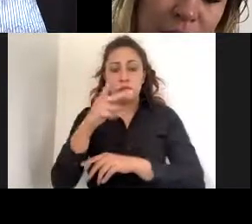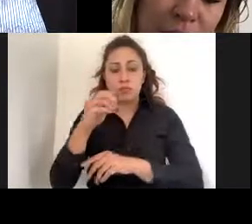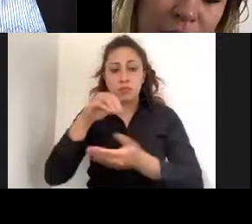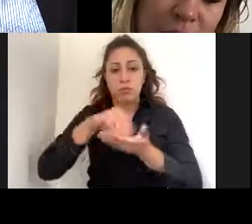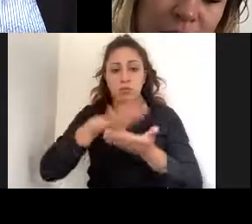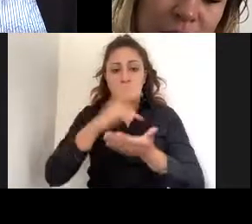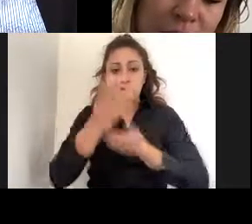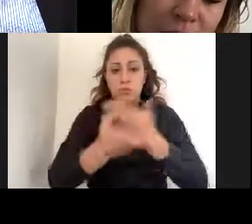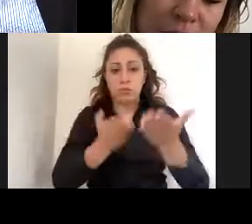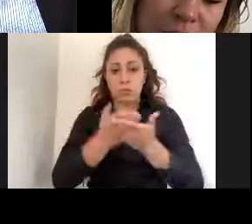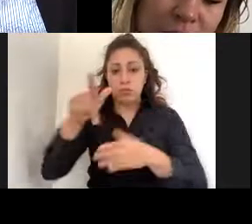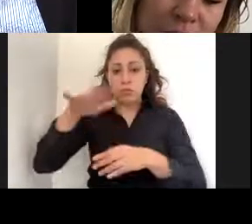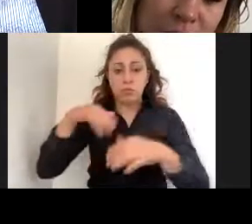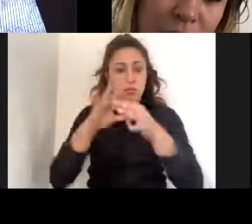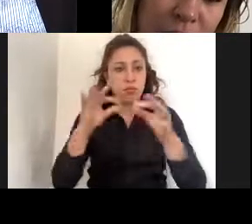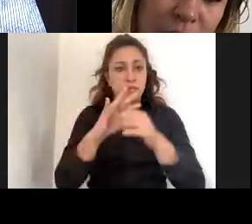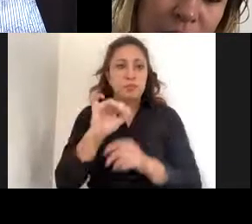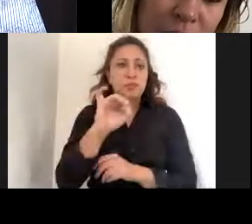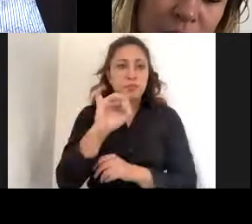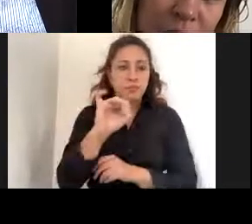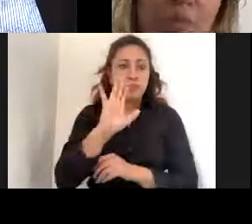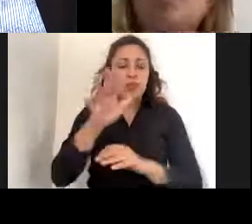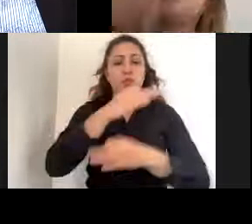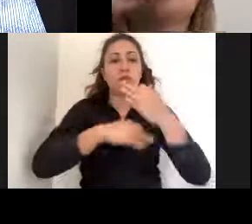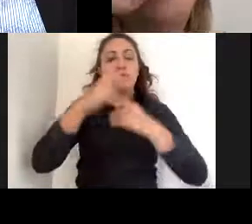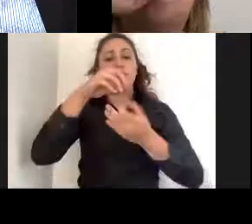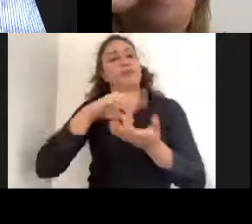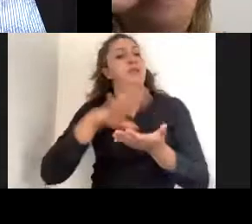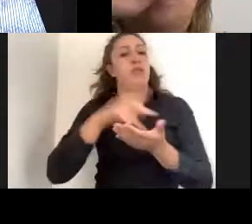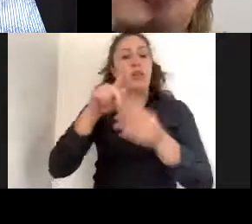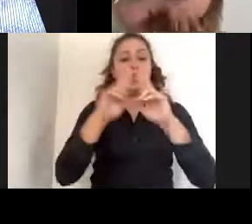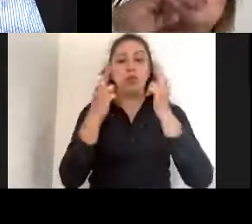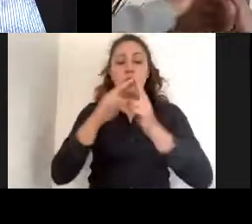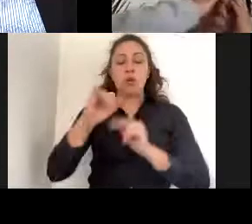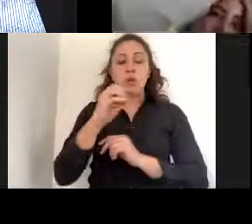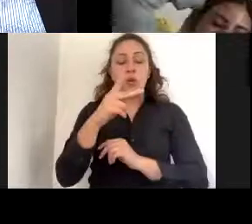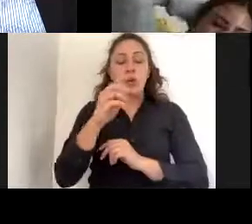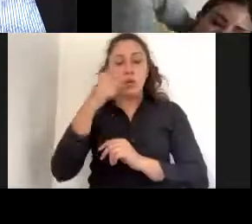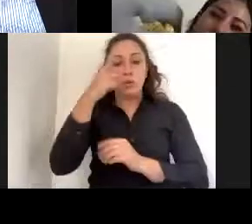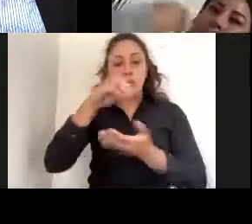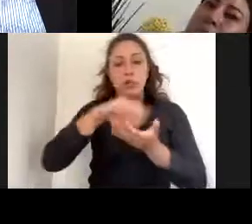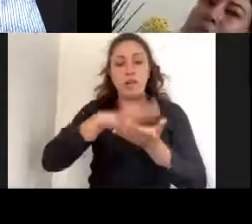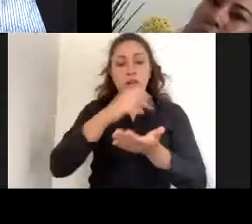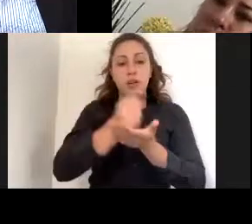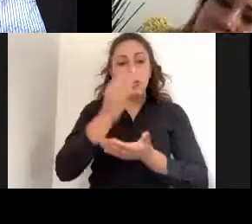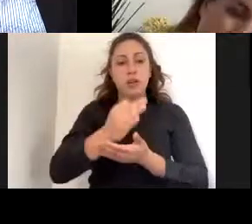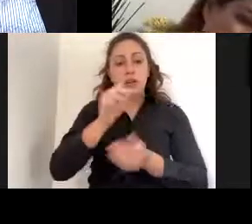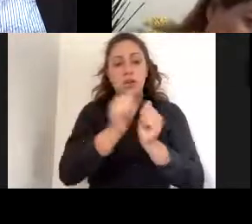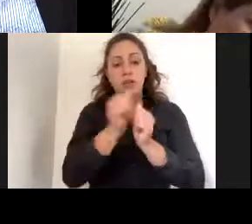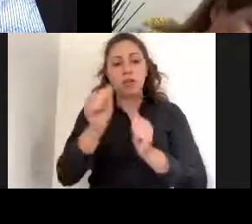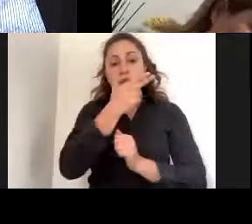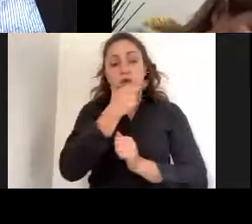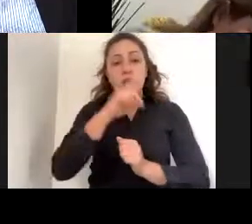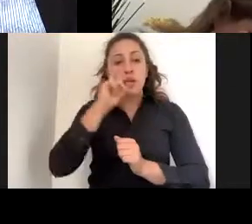Así es. Viene de manera genérica en la Jucopo la aprobación de dictámenes relativos a magistrados,